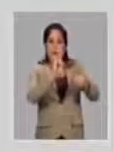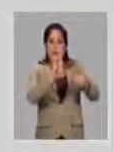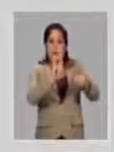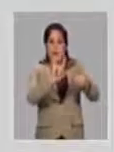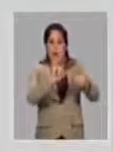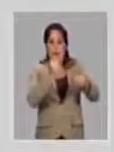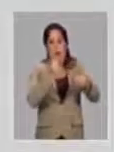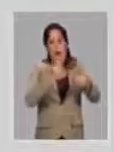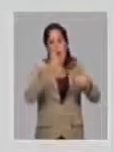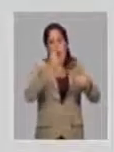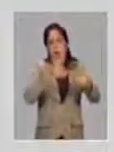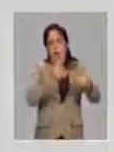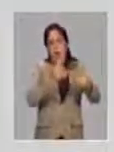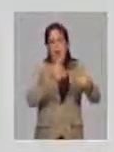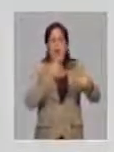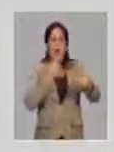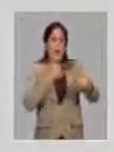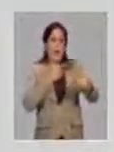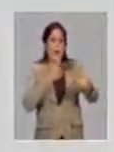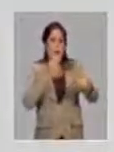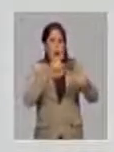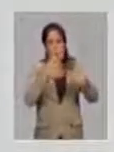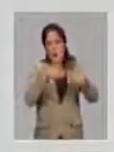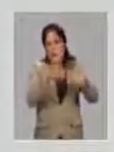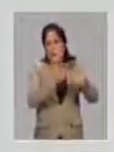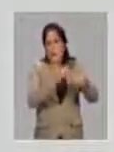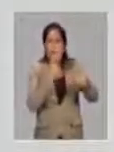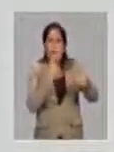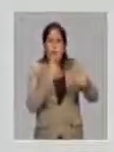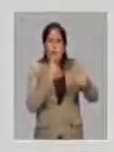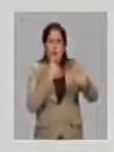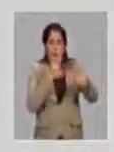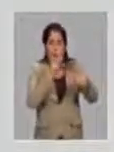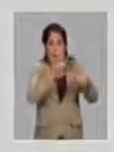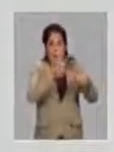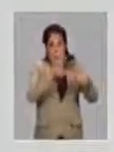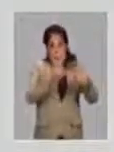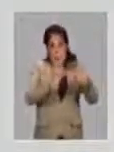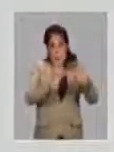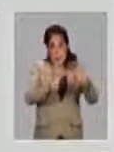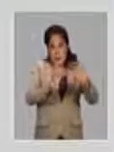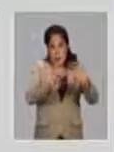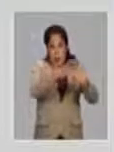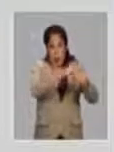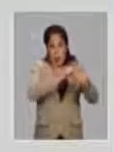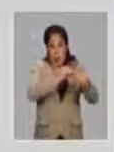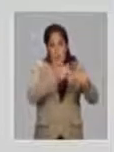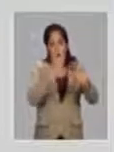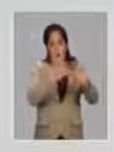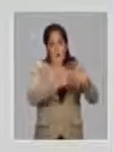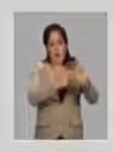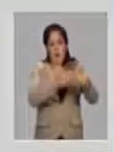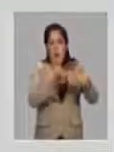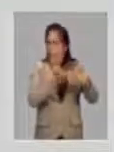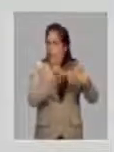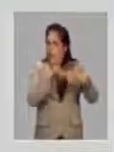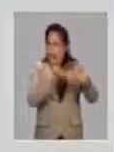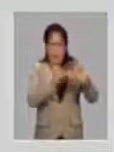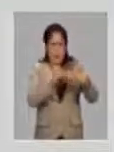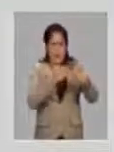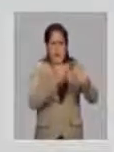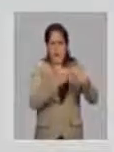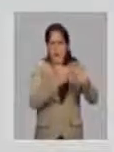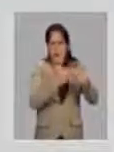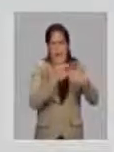16 de ellos reportaron algún evento adverso. Y en total se recogieron 23 eventos adversos a la vacunación. Y no se